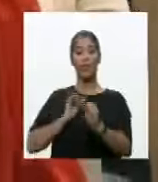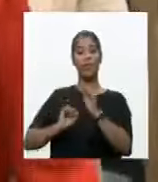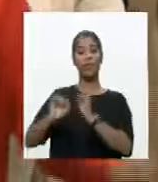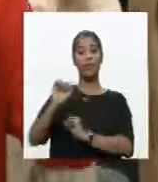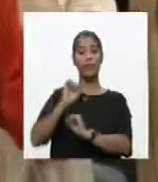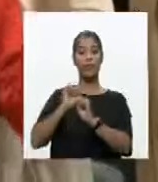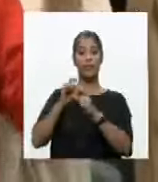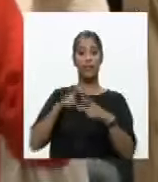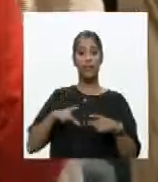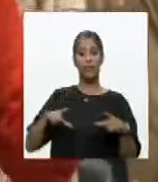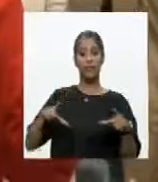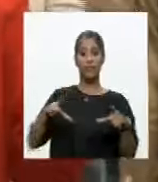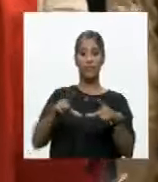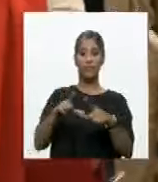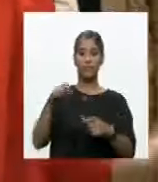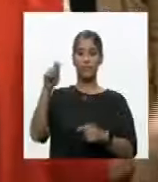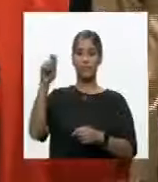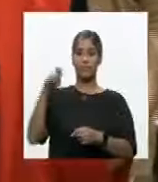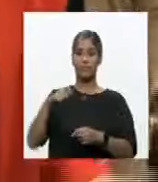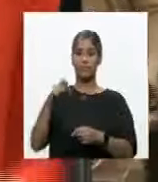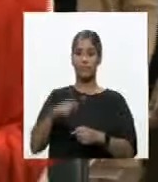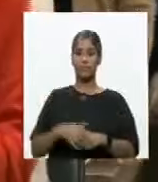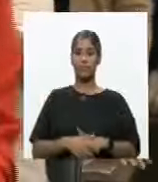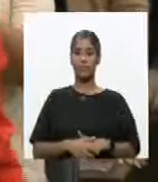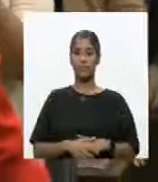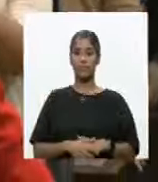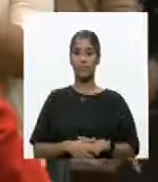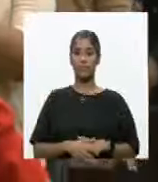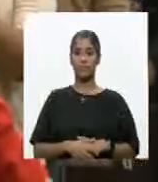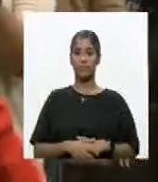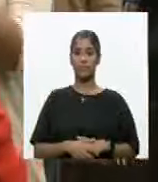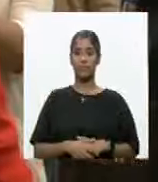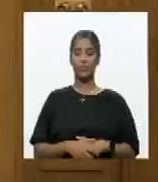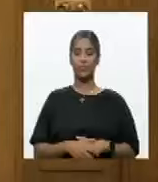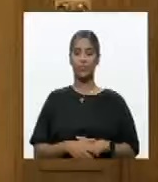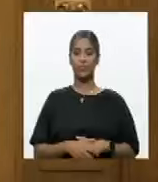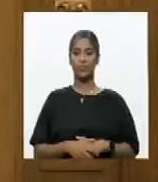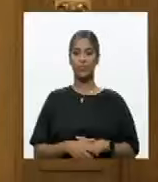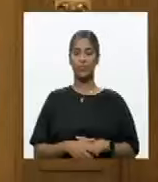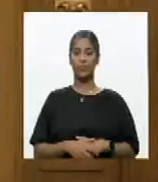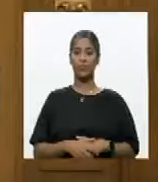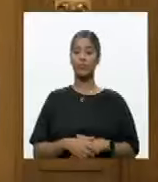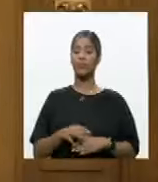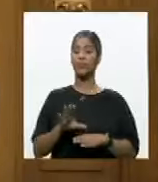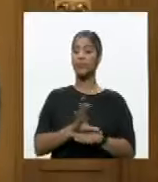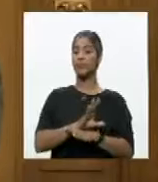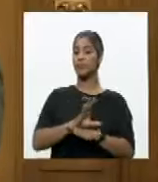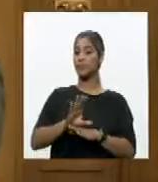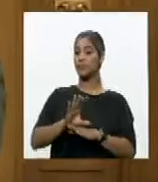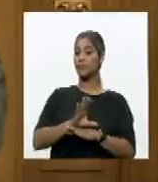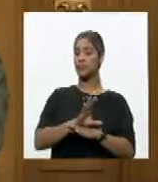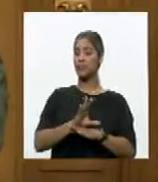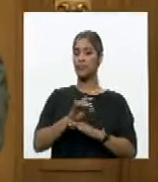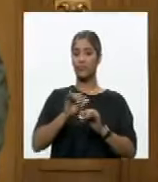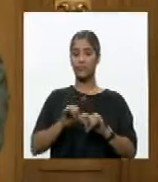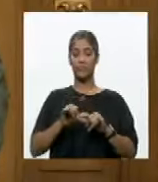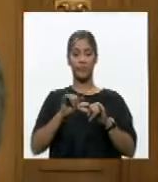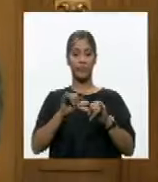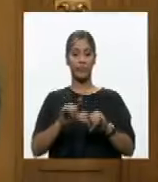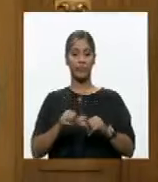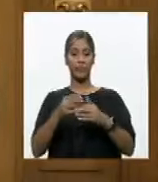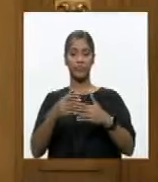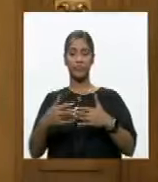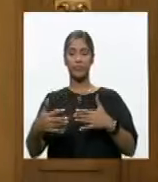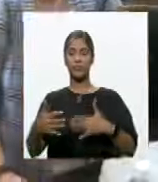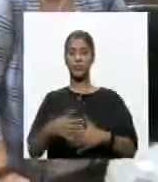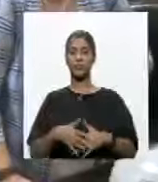defender la puerta de Simán Cascarraquero, el